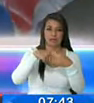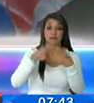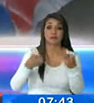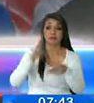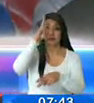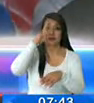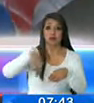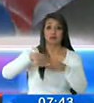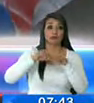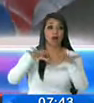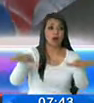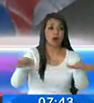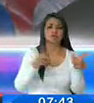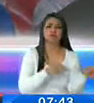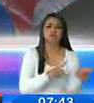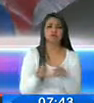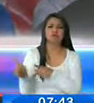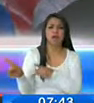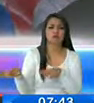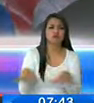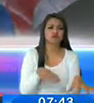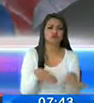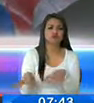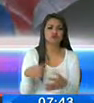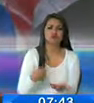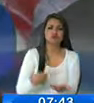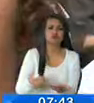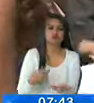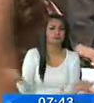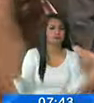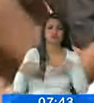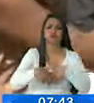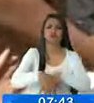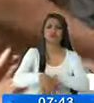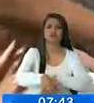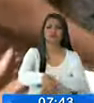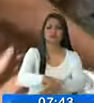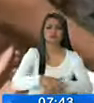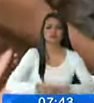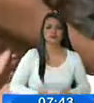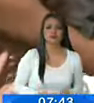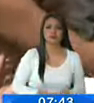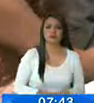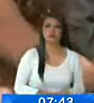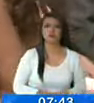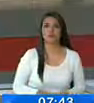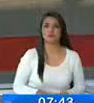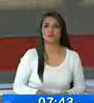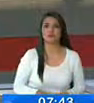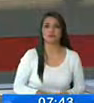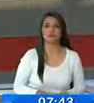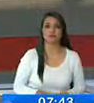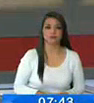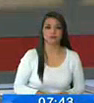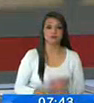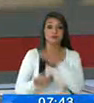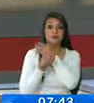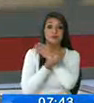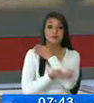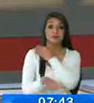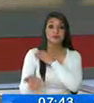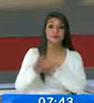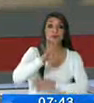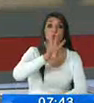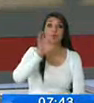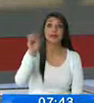nacional. Vamos a prepararles una jornada nacional inmediato. En Quito informó Andrea Urbe. Contarles ahora que